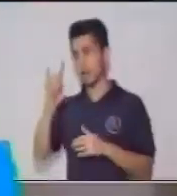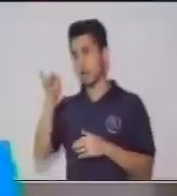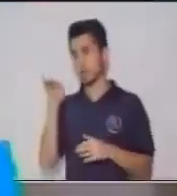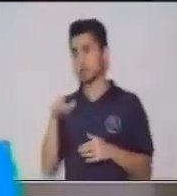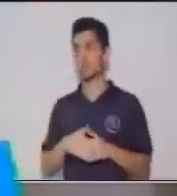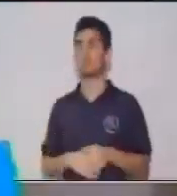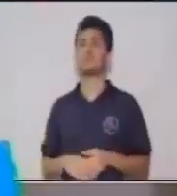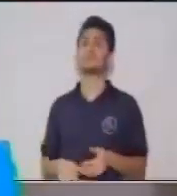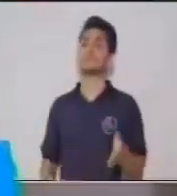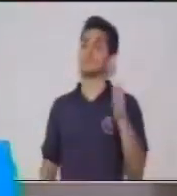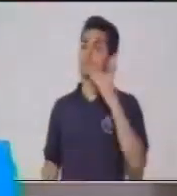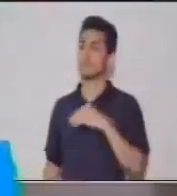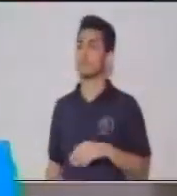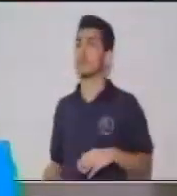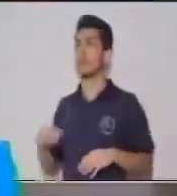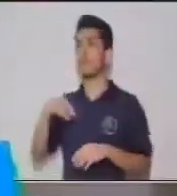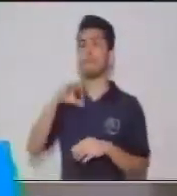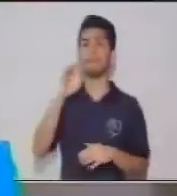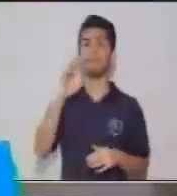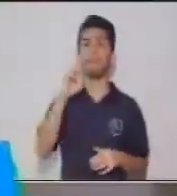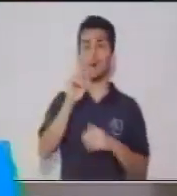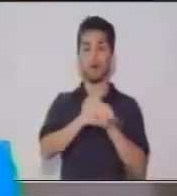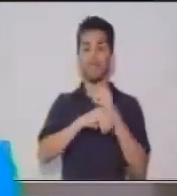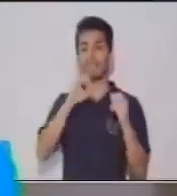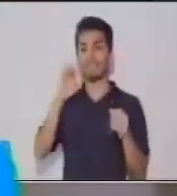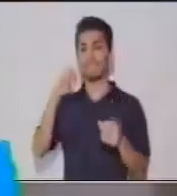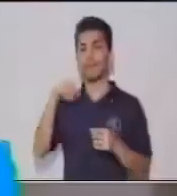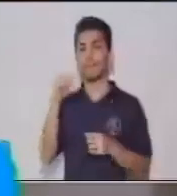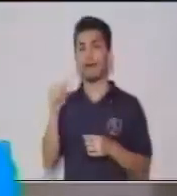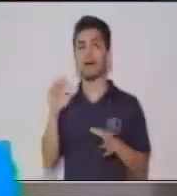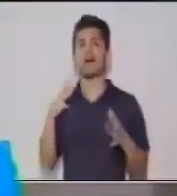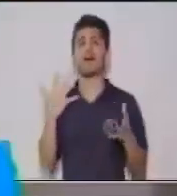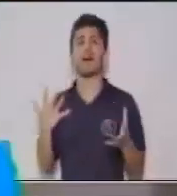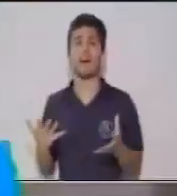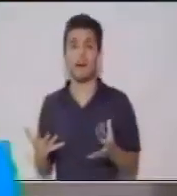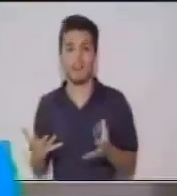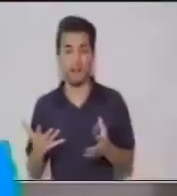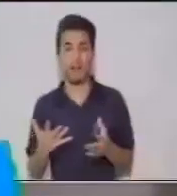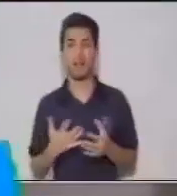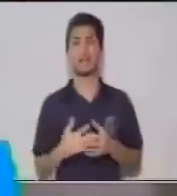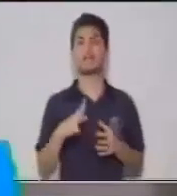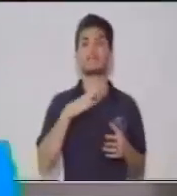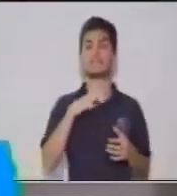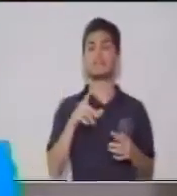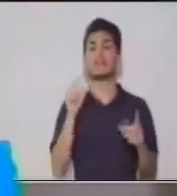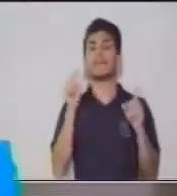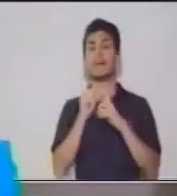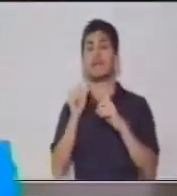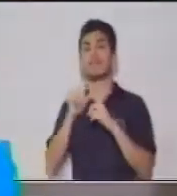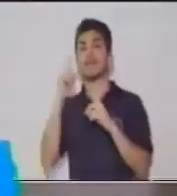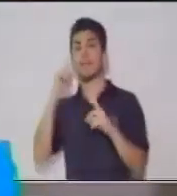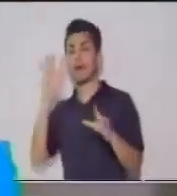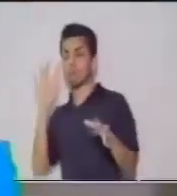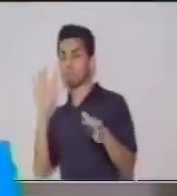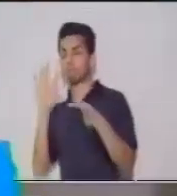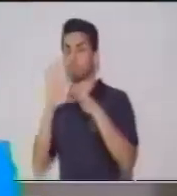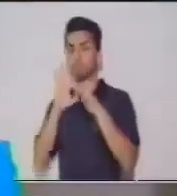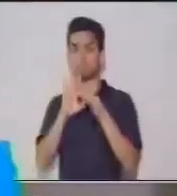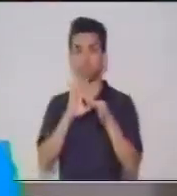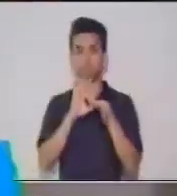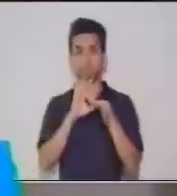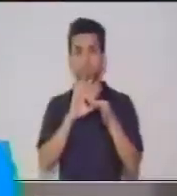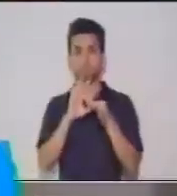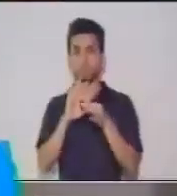morfemas nos indica que ahí la palabra es la que se va a unir. En